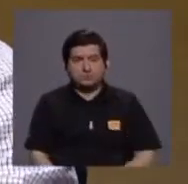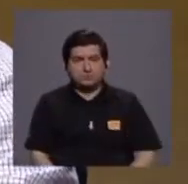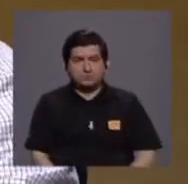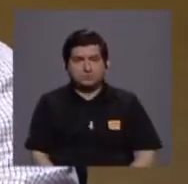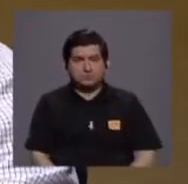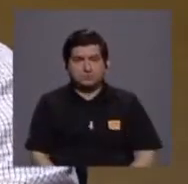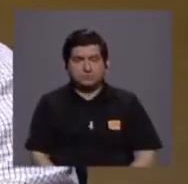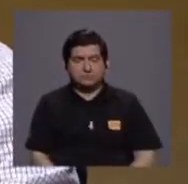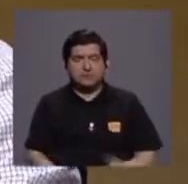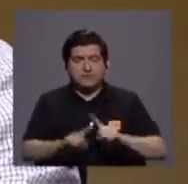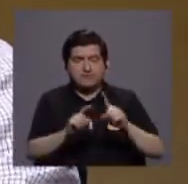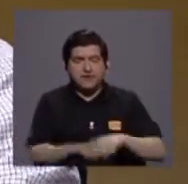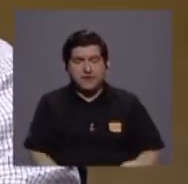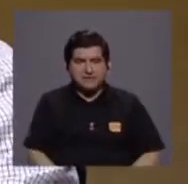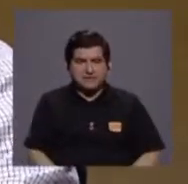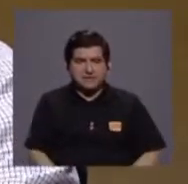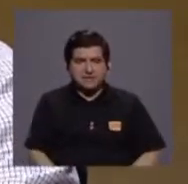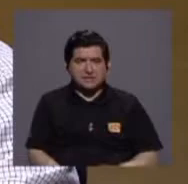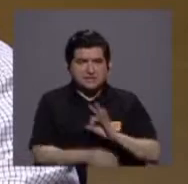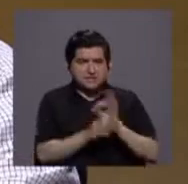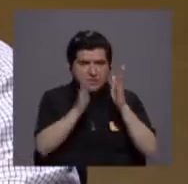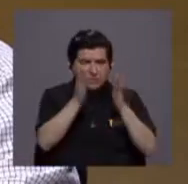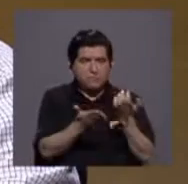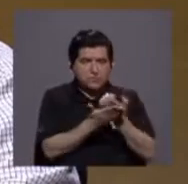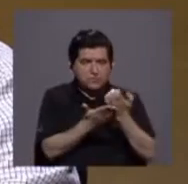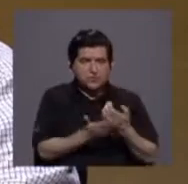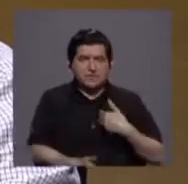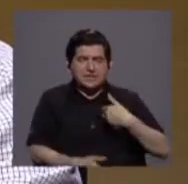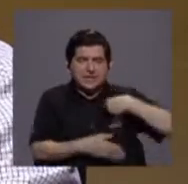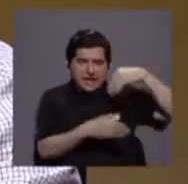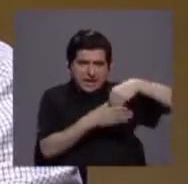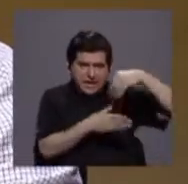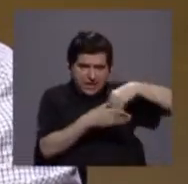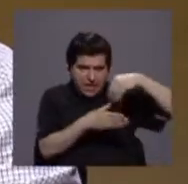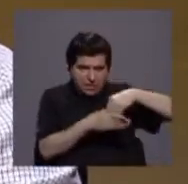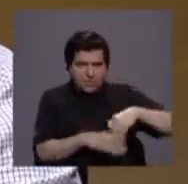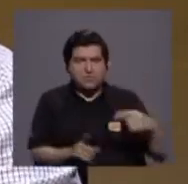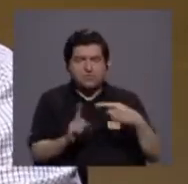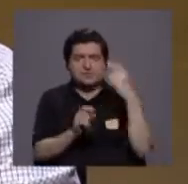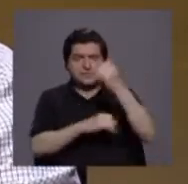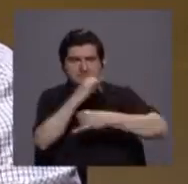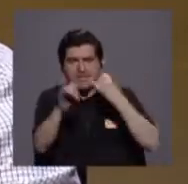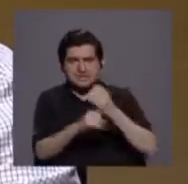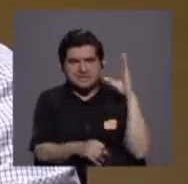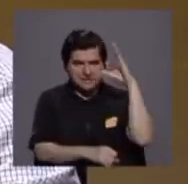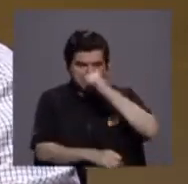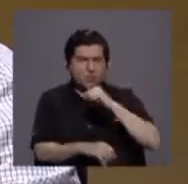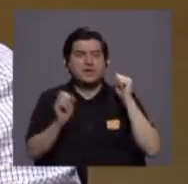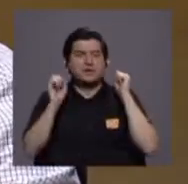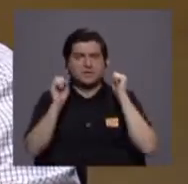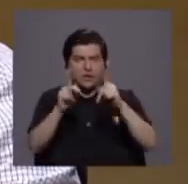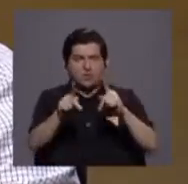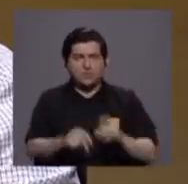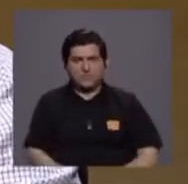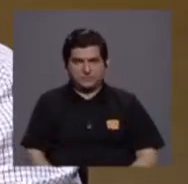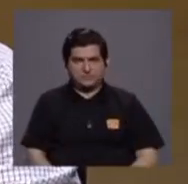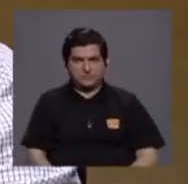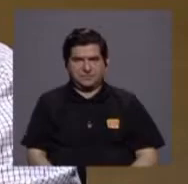los agentes económicos, desde los que tenemos ahorros locales hasta los internacionales, perciban que hay una posibilidad de que el